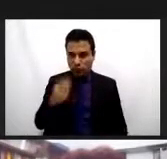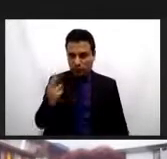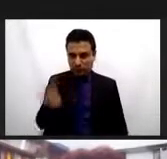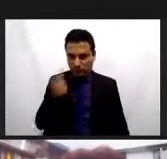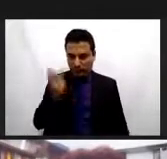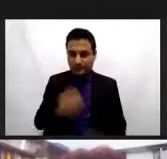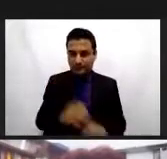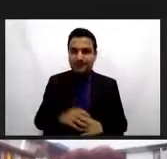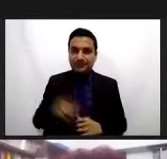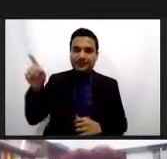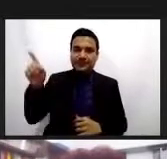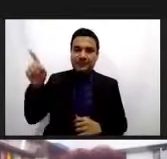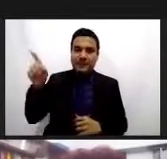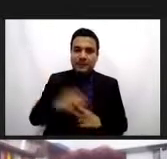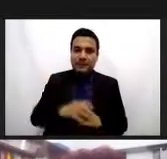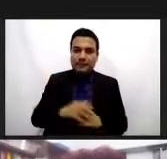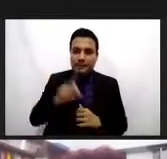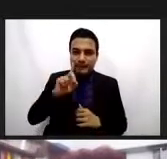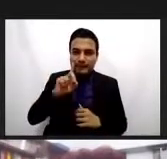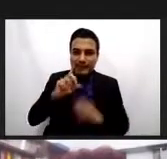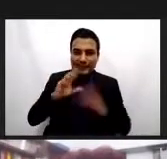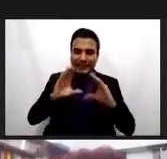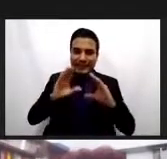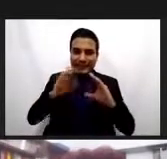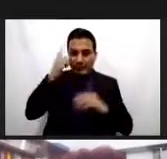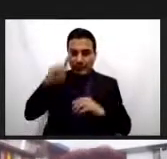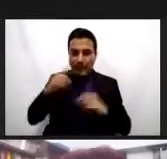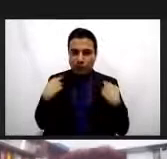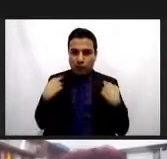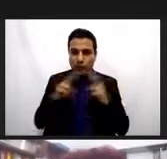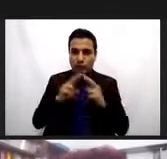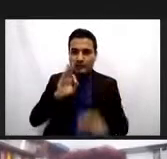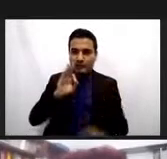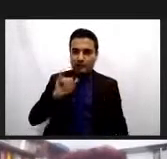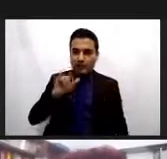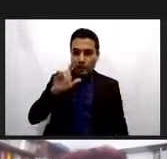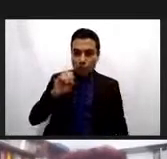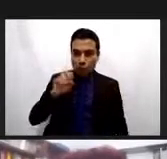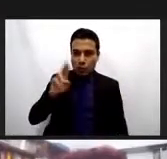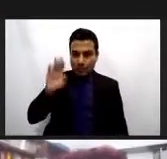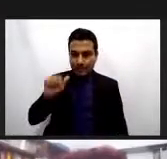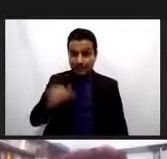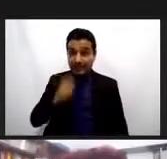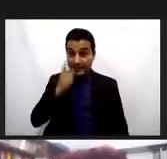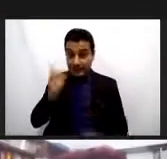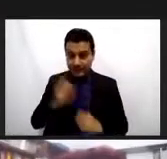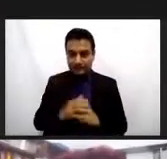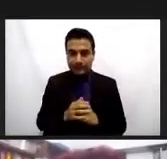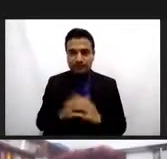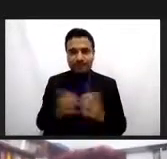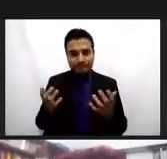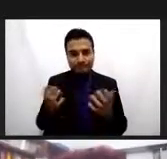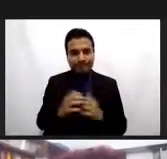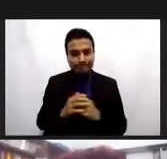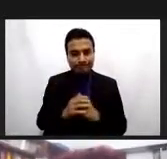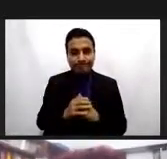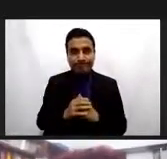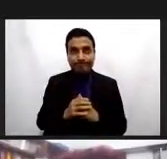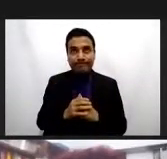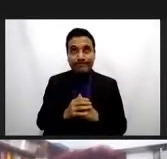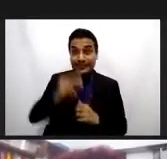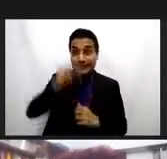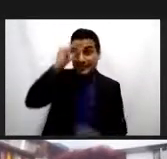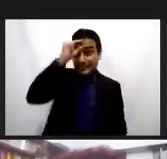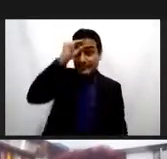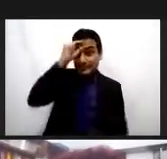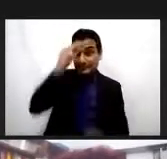Dice alguien desde Didáctica General para Profesorados de la Filo UBA. Es muy bueno que no se pueda encontrar un antónimo de